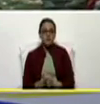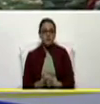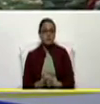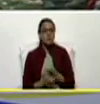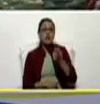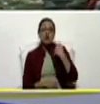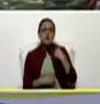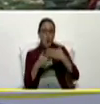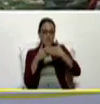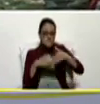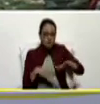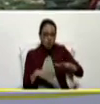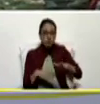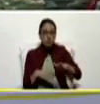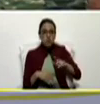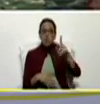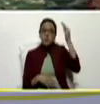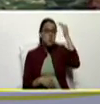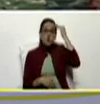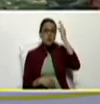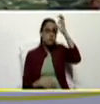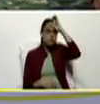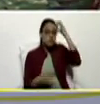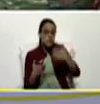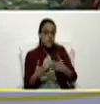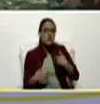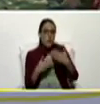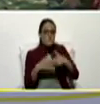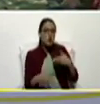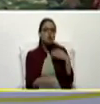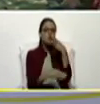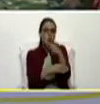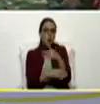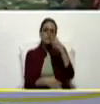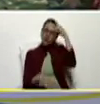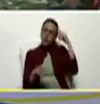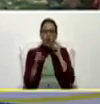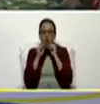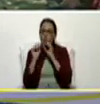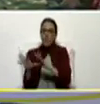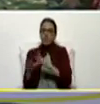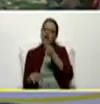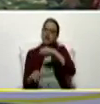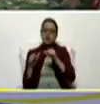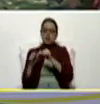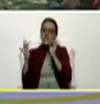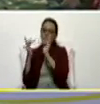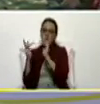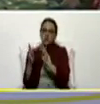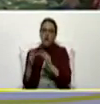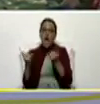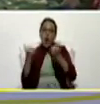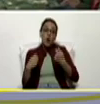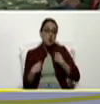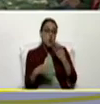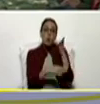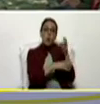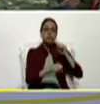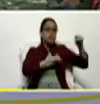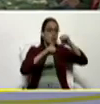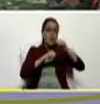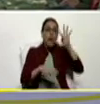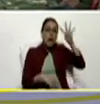ustedes allá Más pronto de lo que ustedes creen que Dios los bendiga pues estamos en contacto me voy a cumplir la agenda a seguir